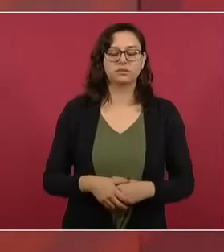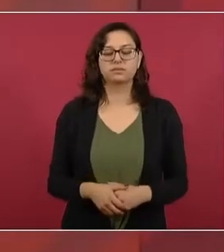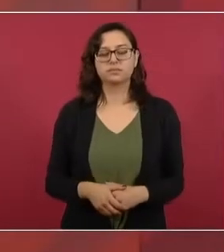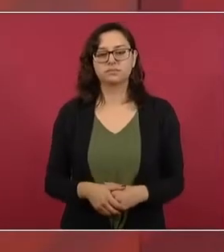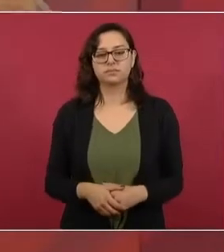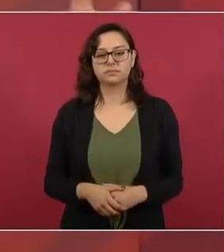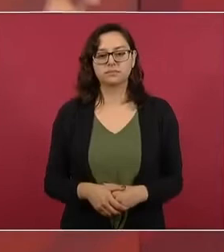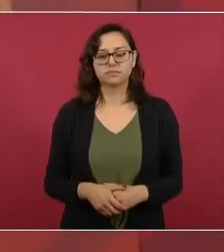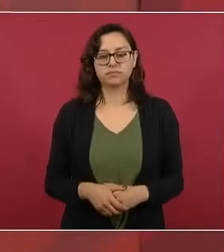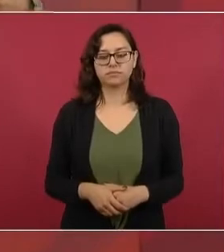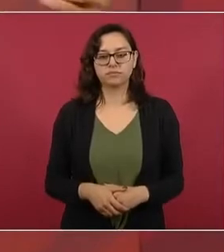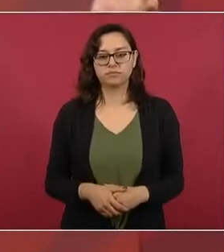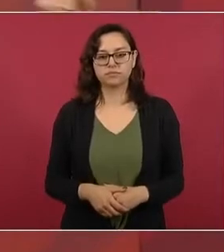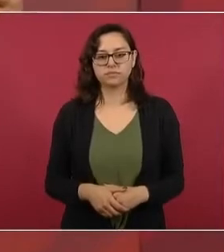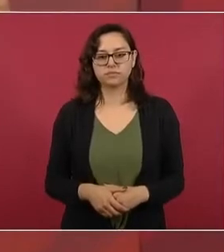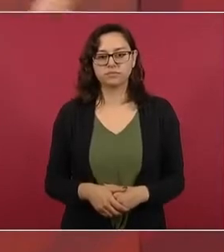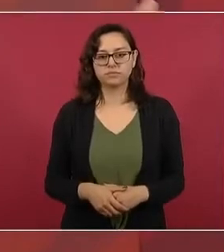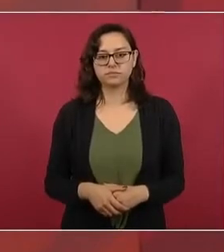Entonces, a ver,